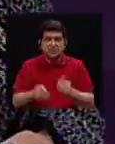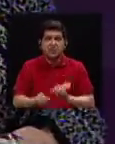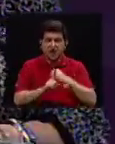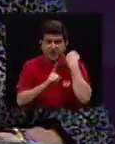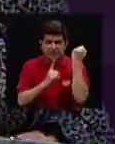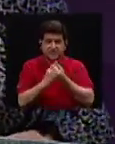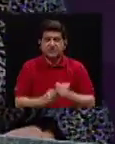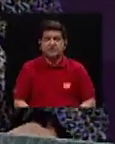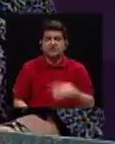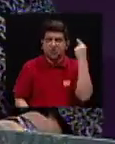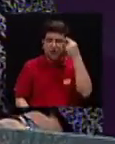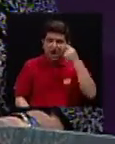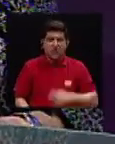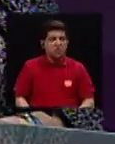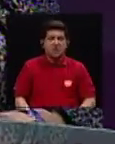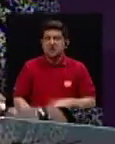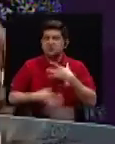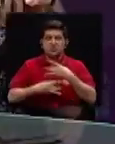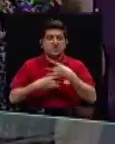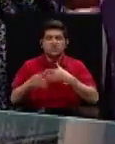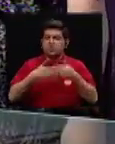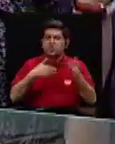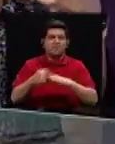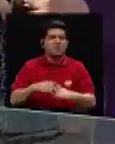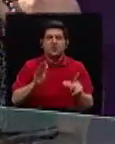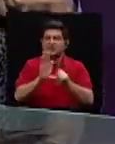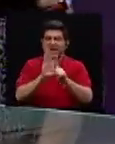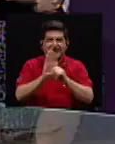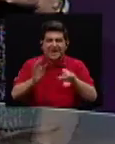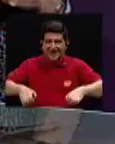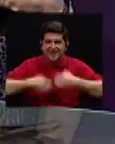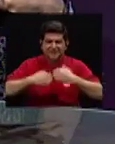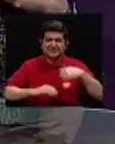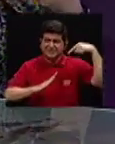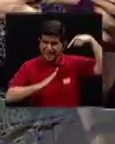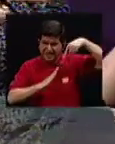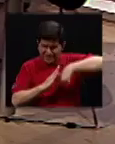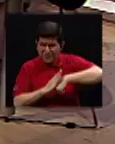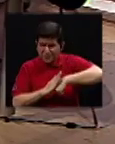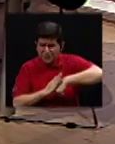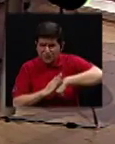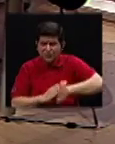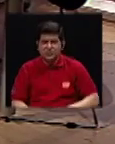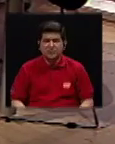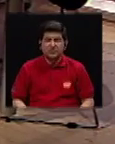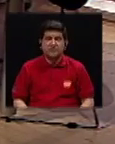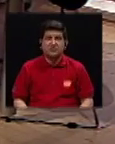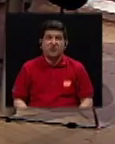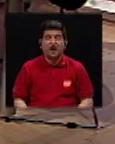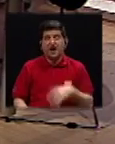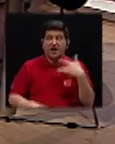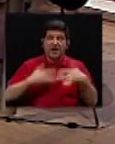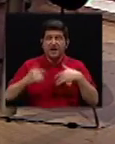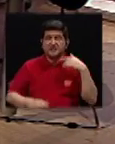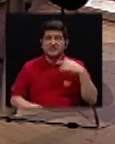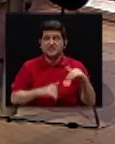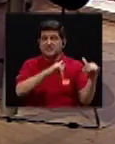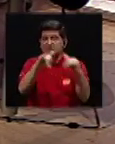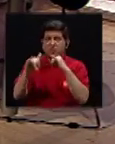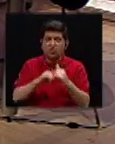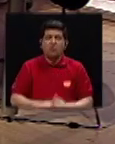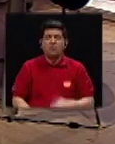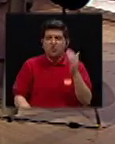desentiende Aunque hagamos leyes el estado en el fondo eh el sentido común general la conciencia